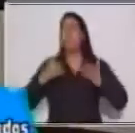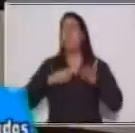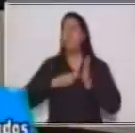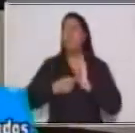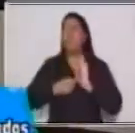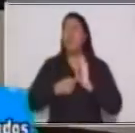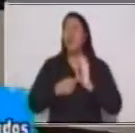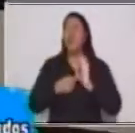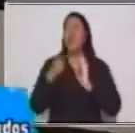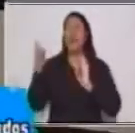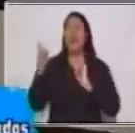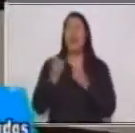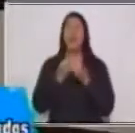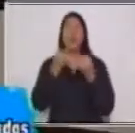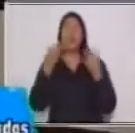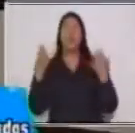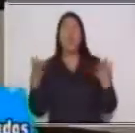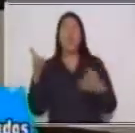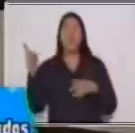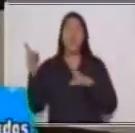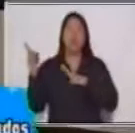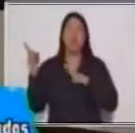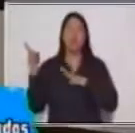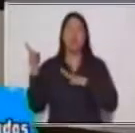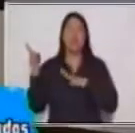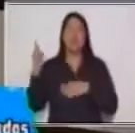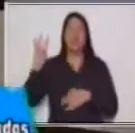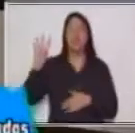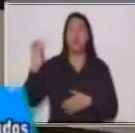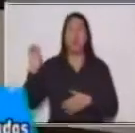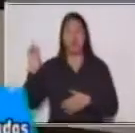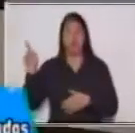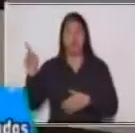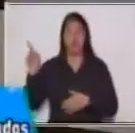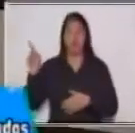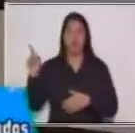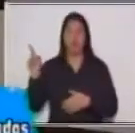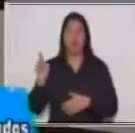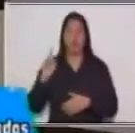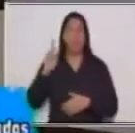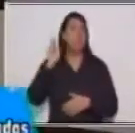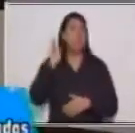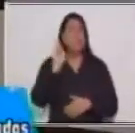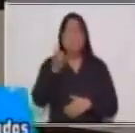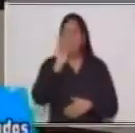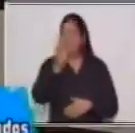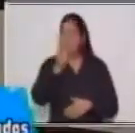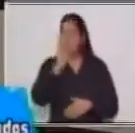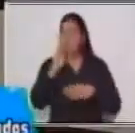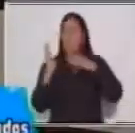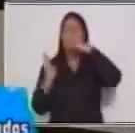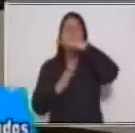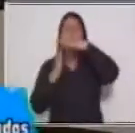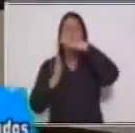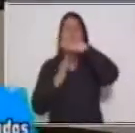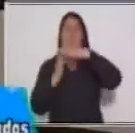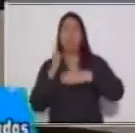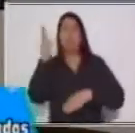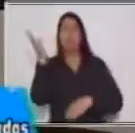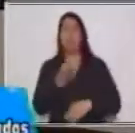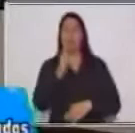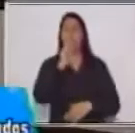en el problema. Lo demás, el 32 y el 1.8, siempre se quedan, no varían. Entonces decimos,